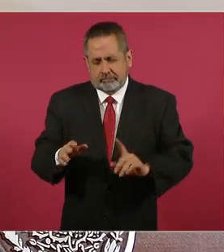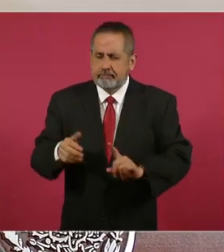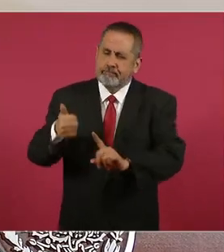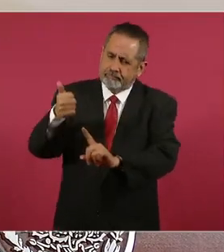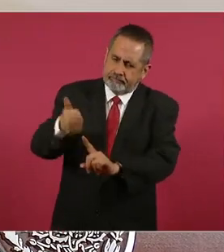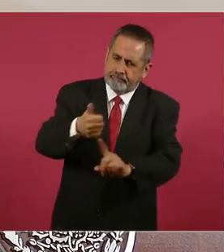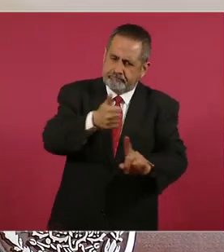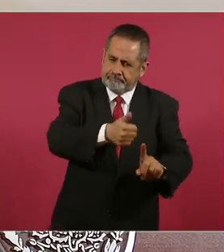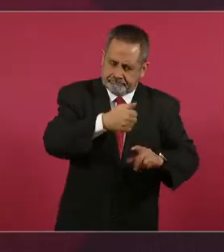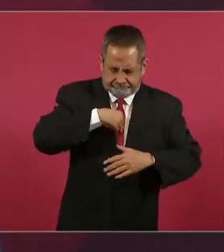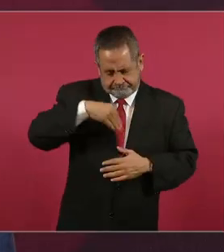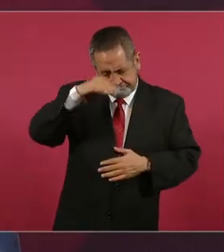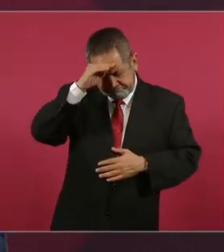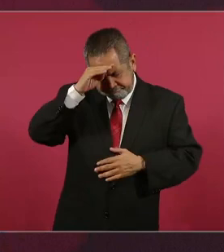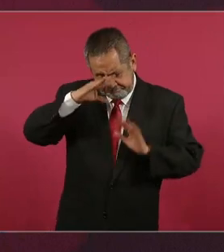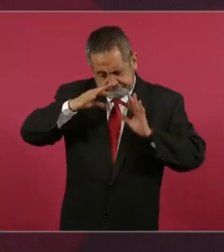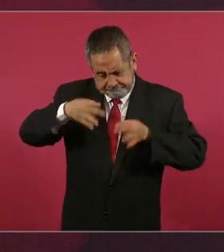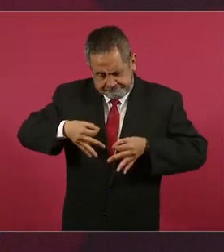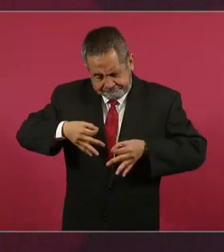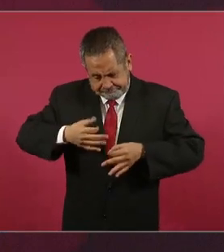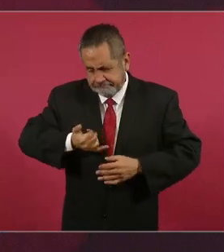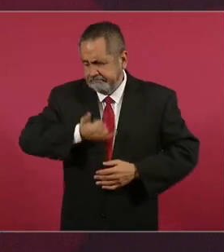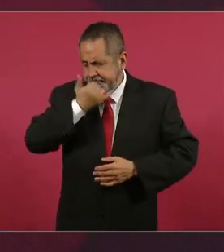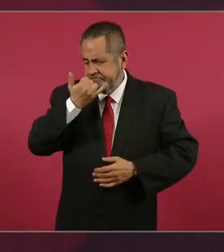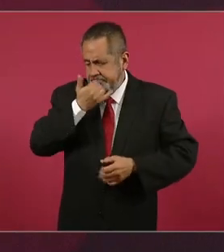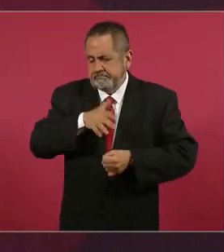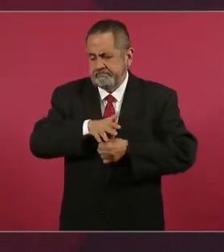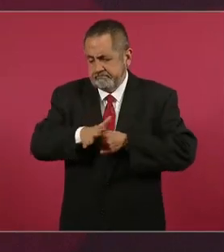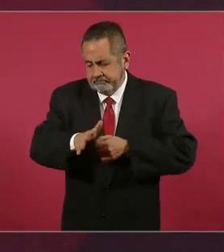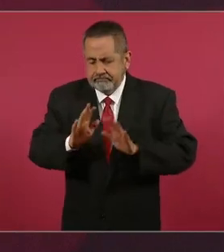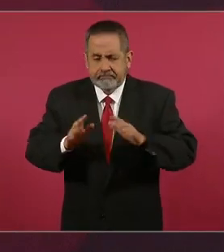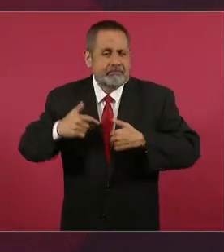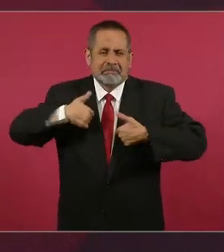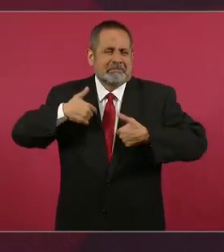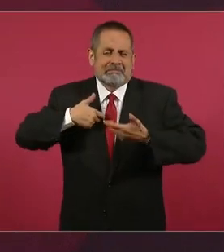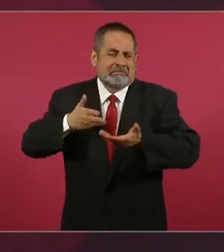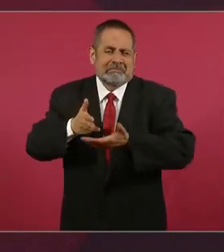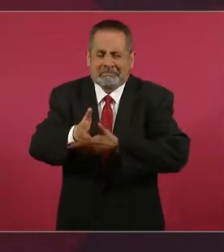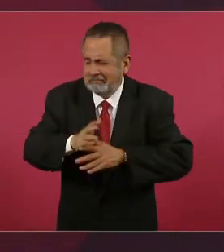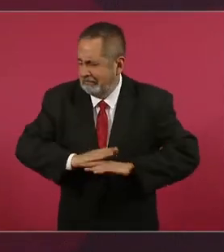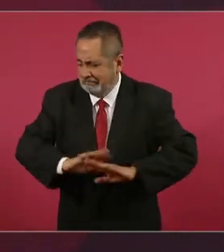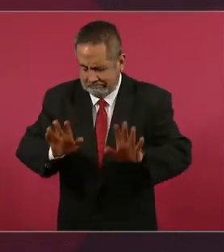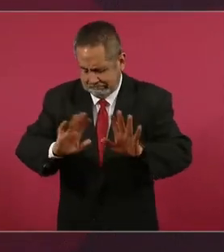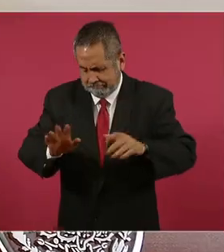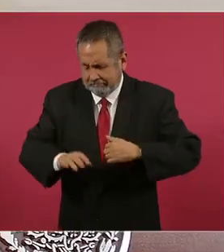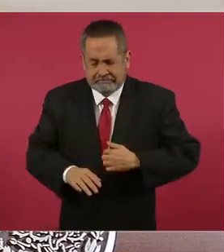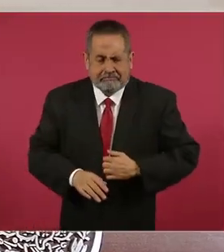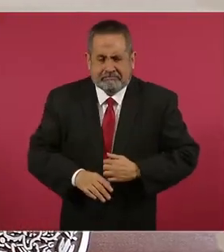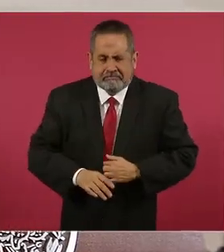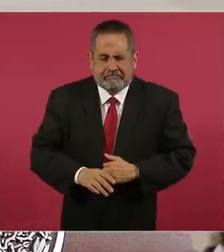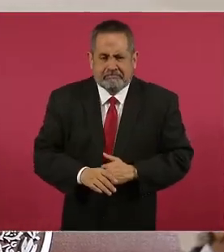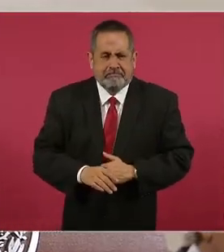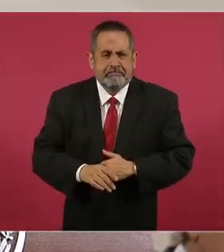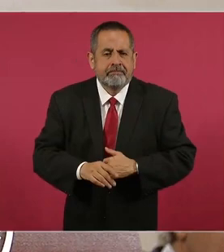Que hagan una autocrítica. Yo no me voy a meter en eso.